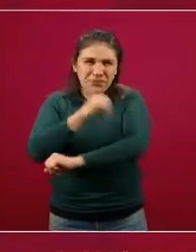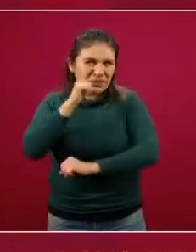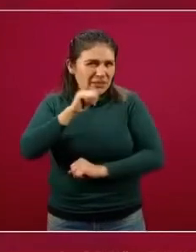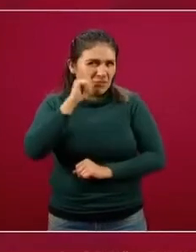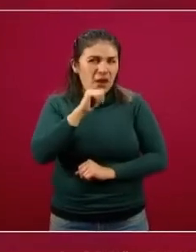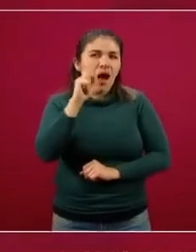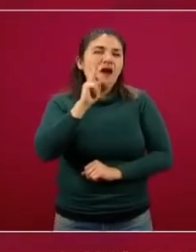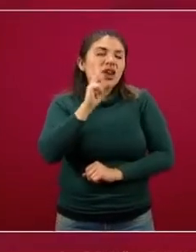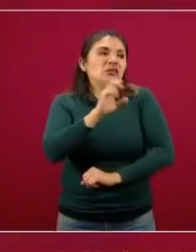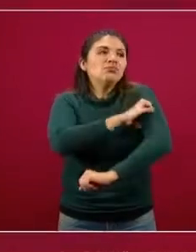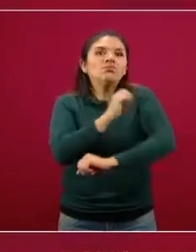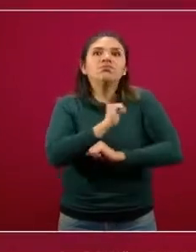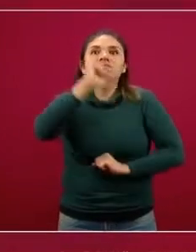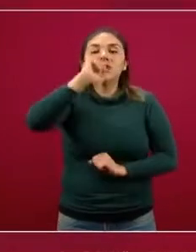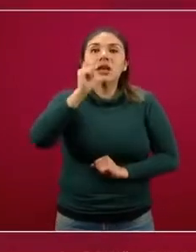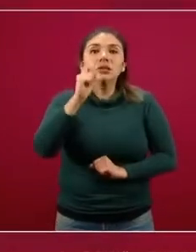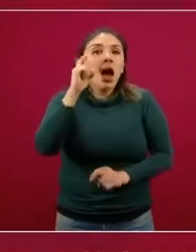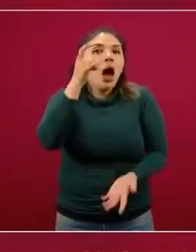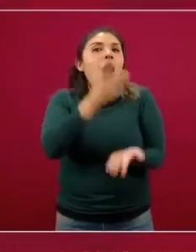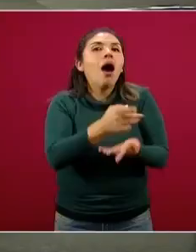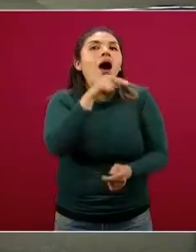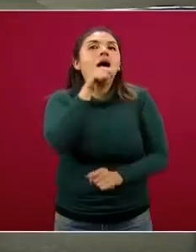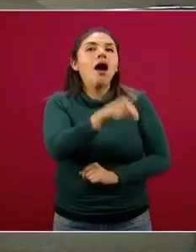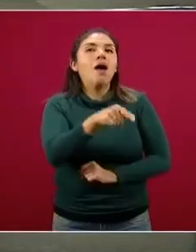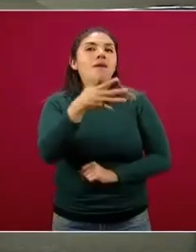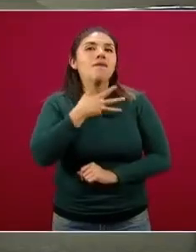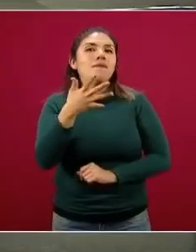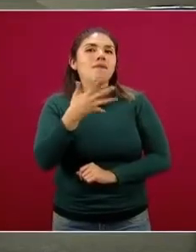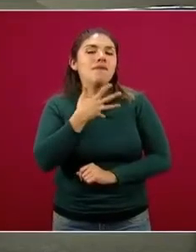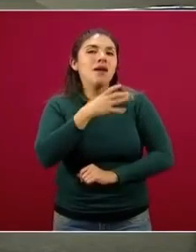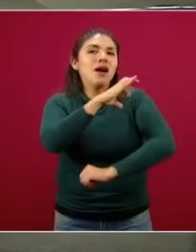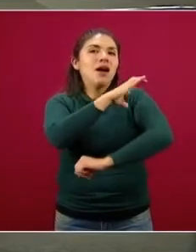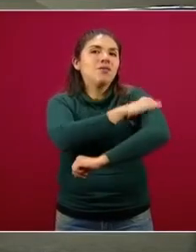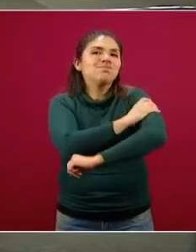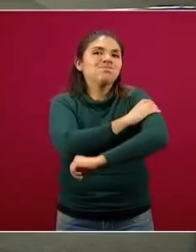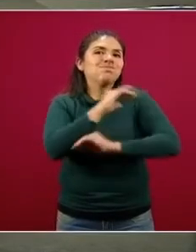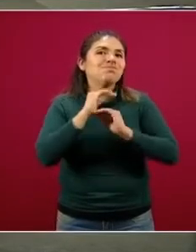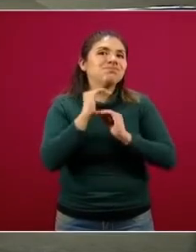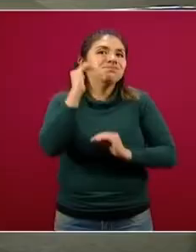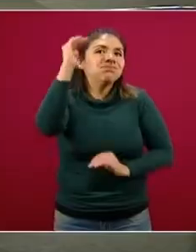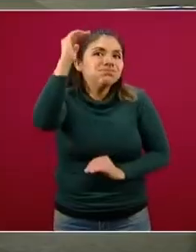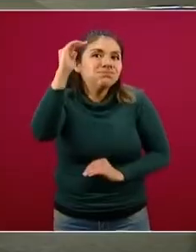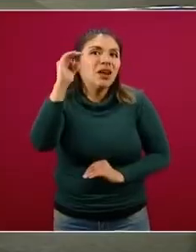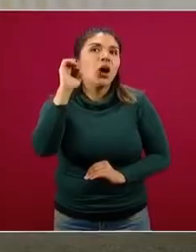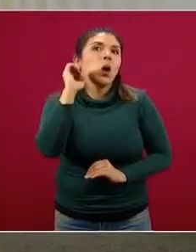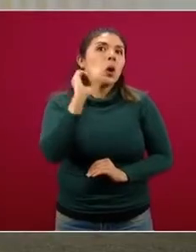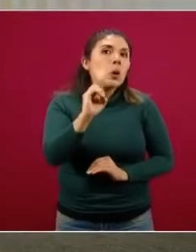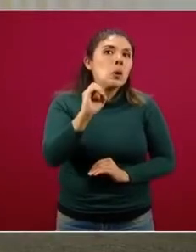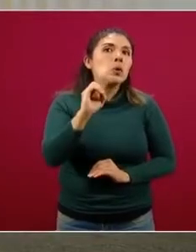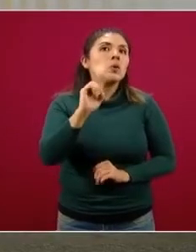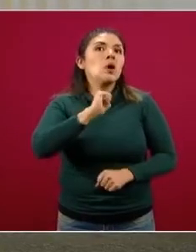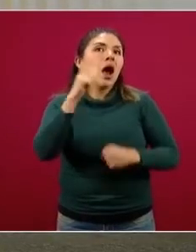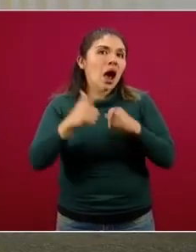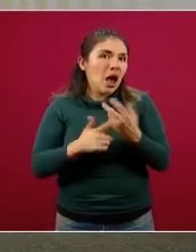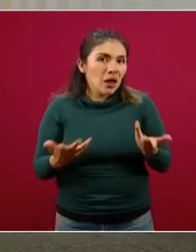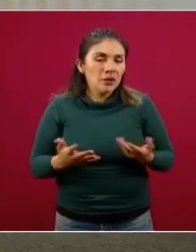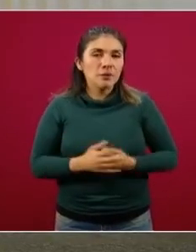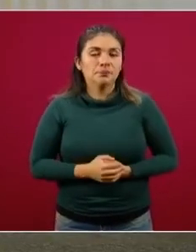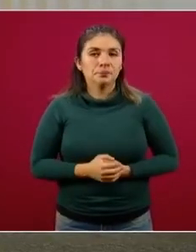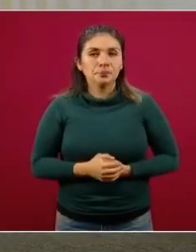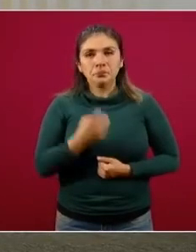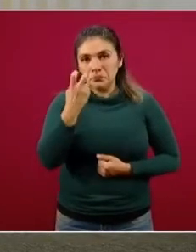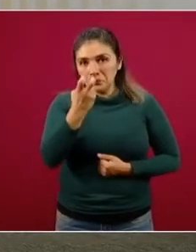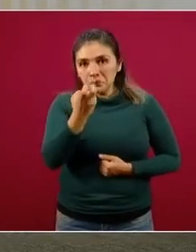turnos o más adecuado, se identifique que hay en su momento la presencia de algún cuadro hipertensivo. Es